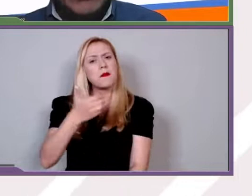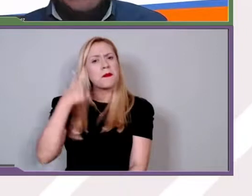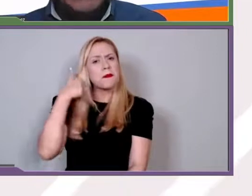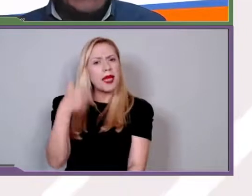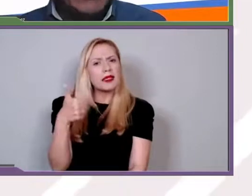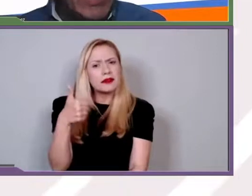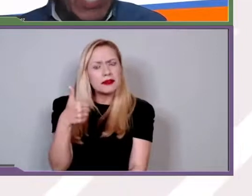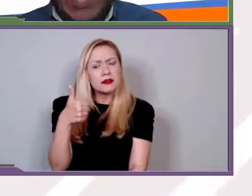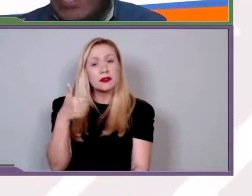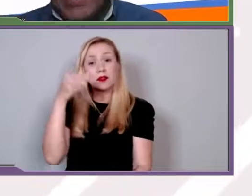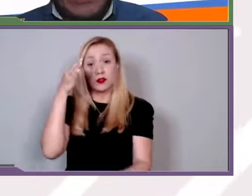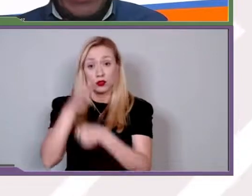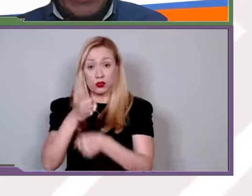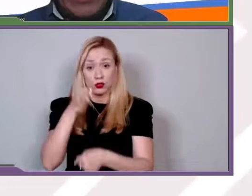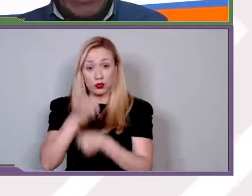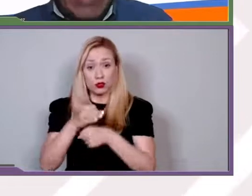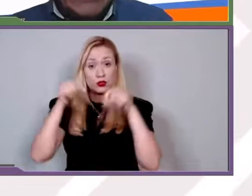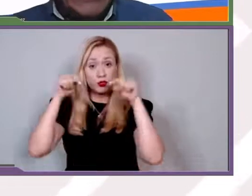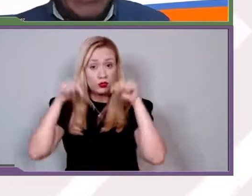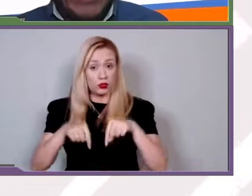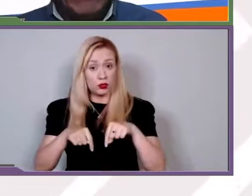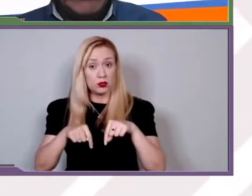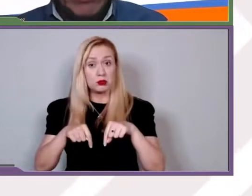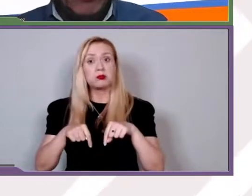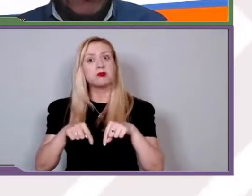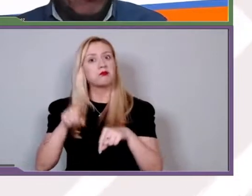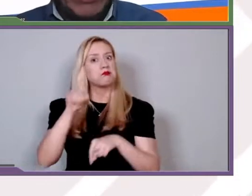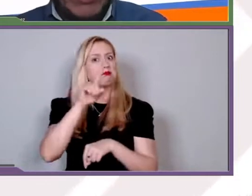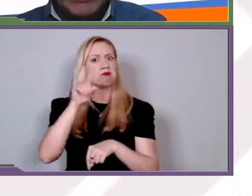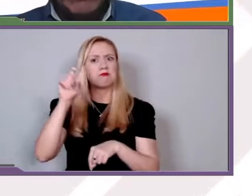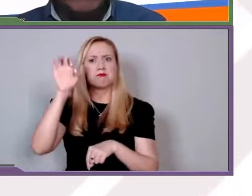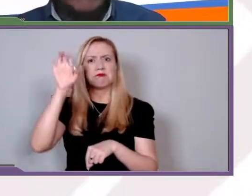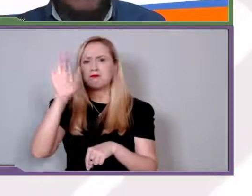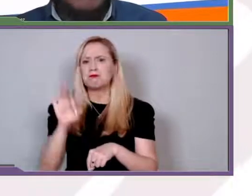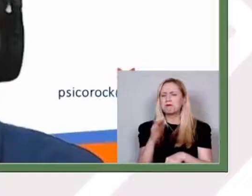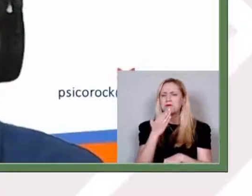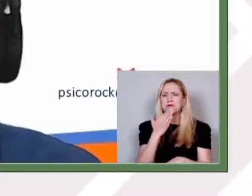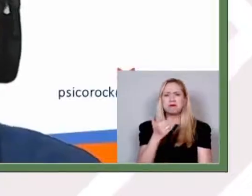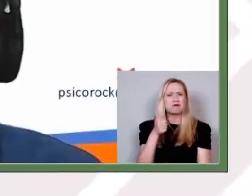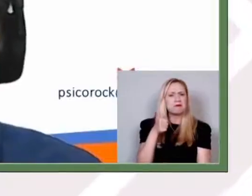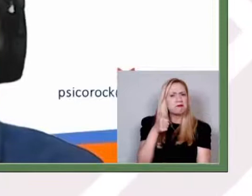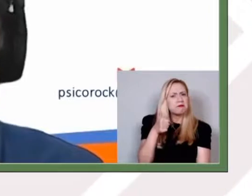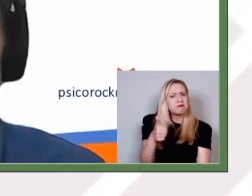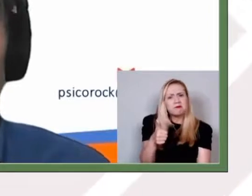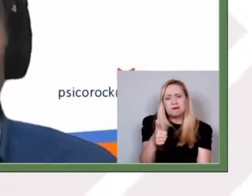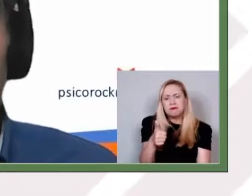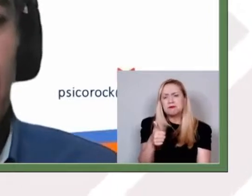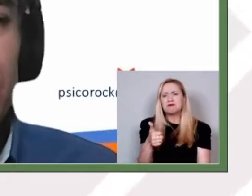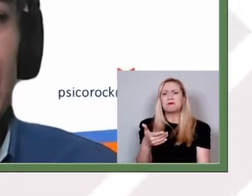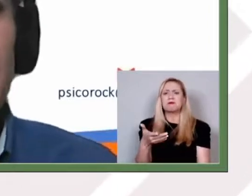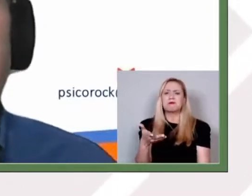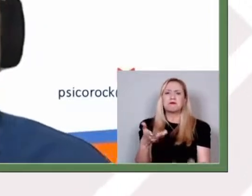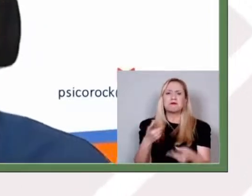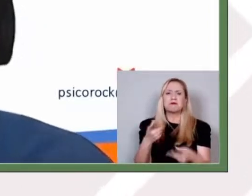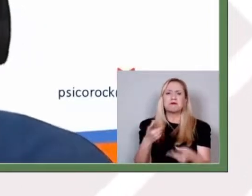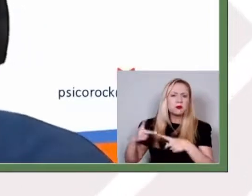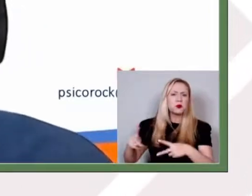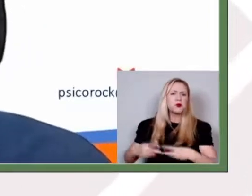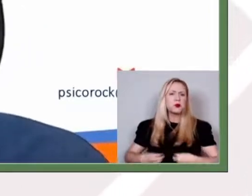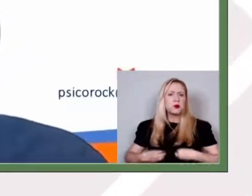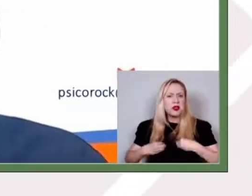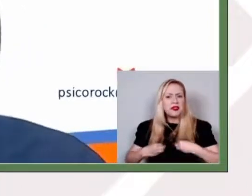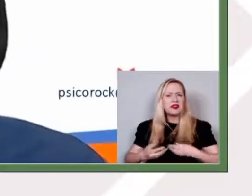y hoy en día están al 100, ¿no? Están como cualquiera de nosotros haciendo actividades, desarrollándose. En